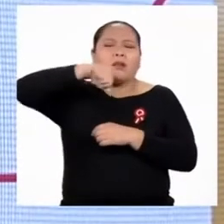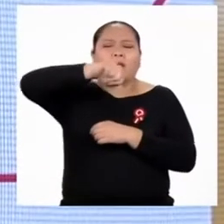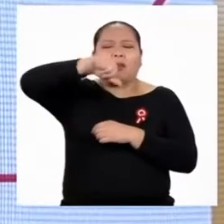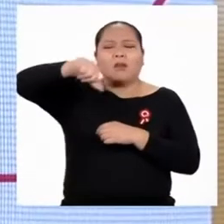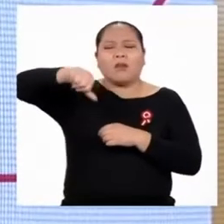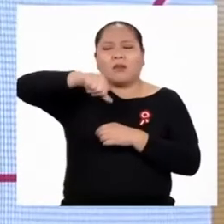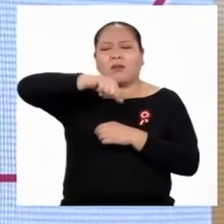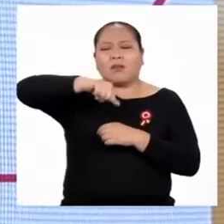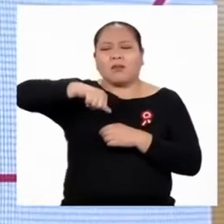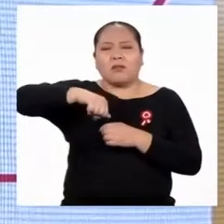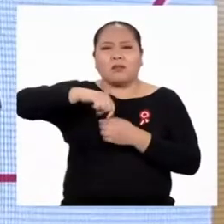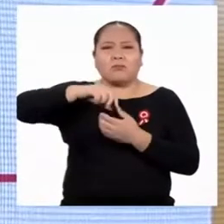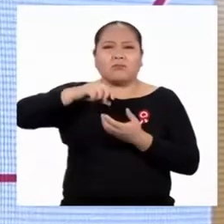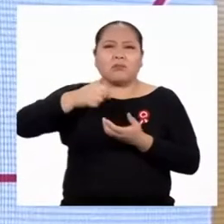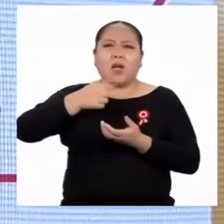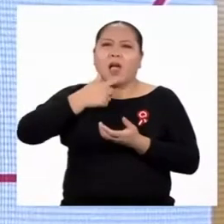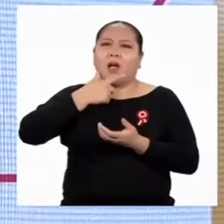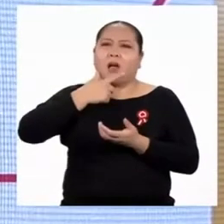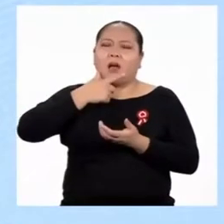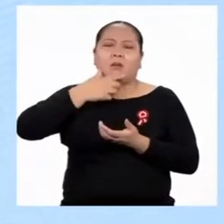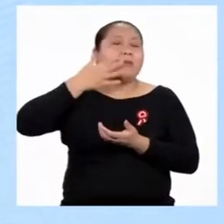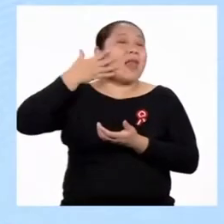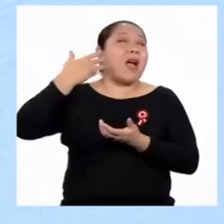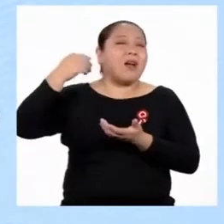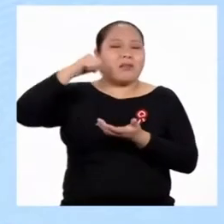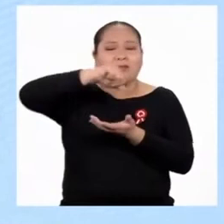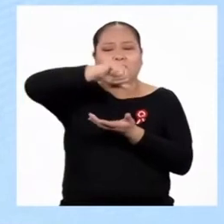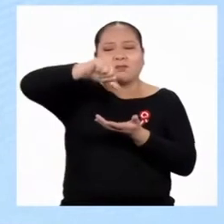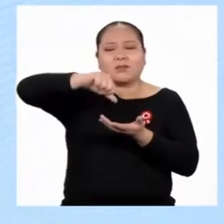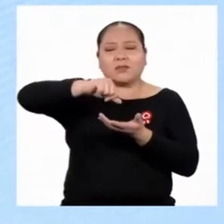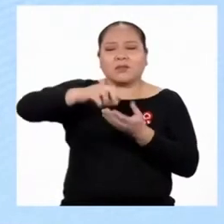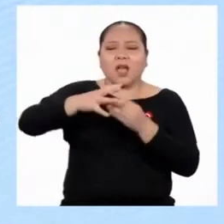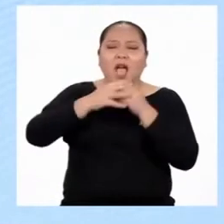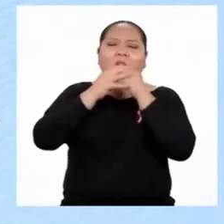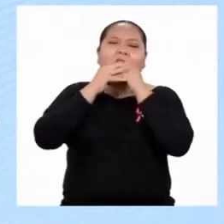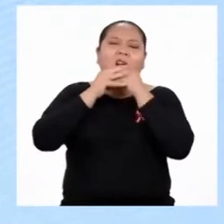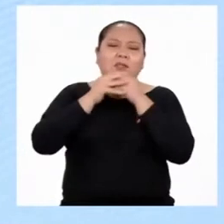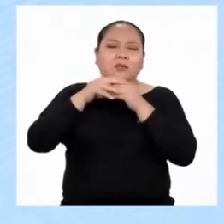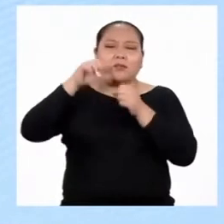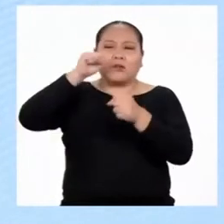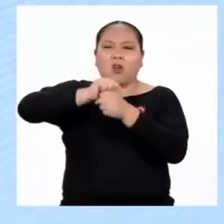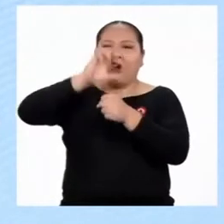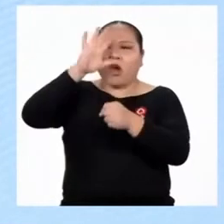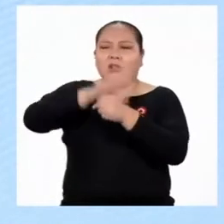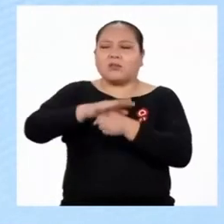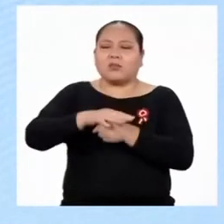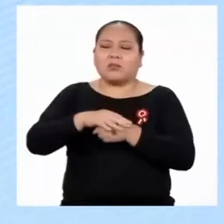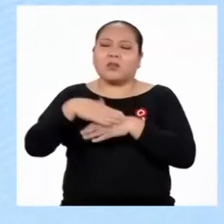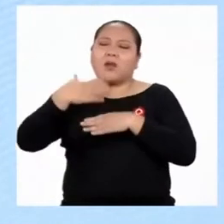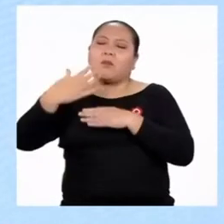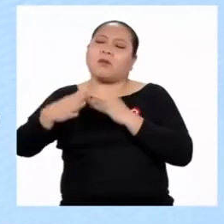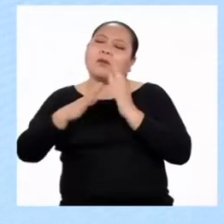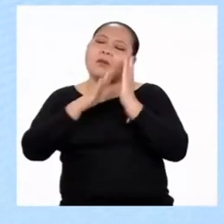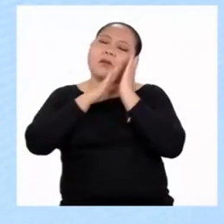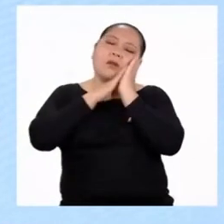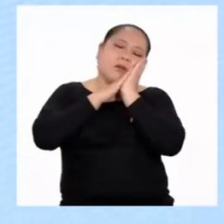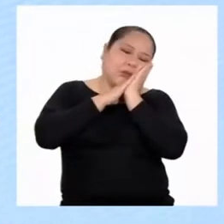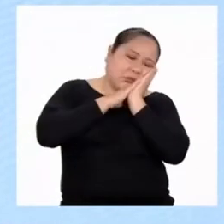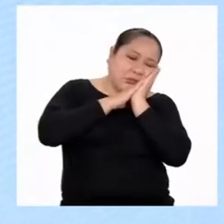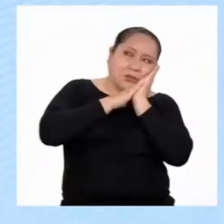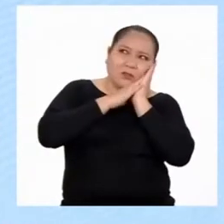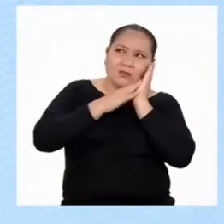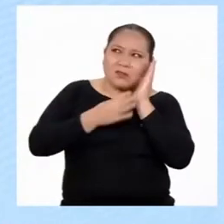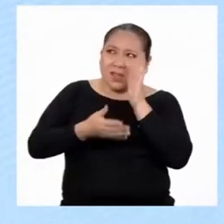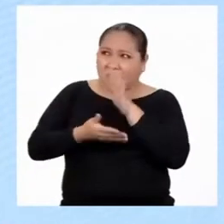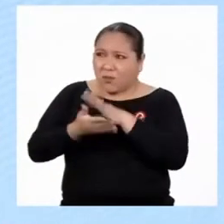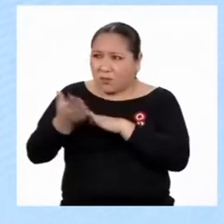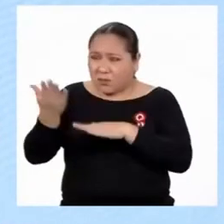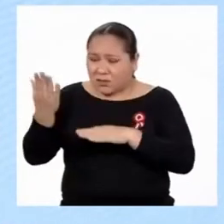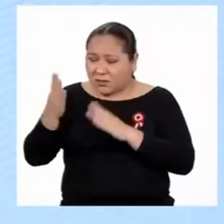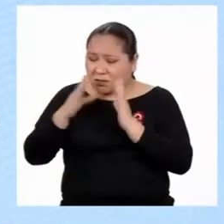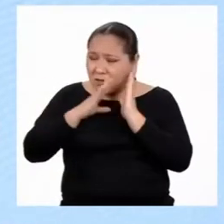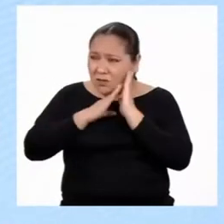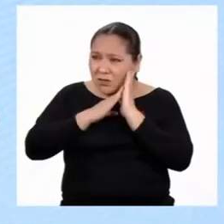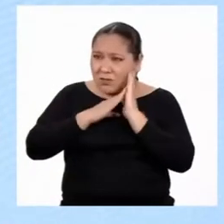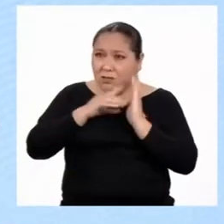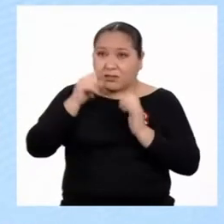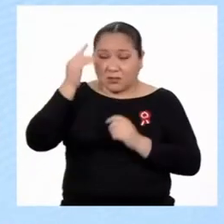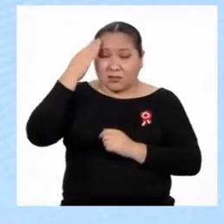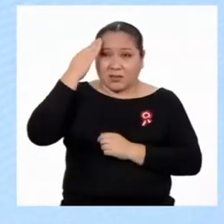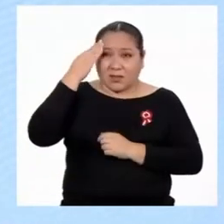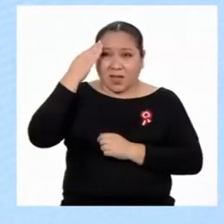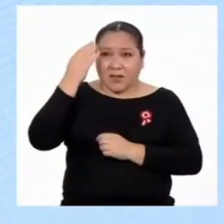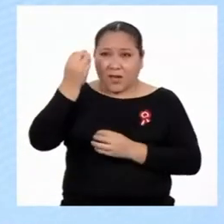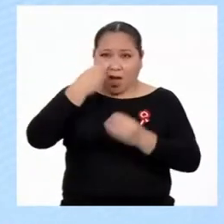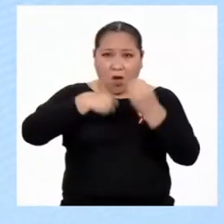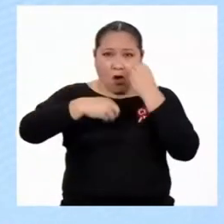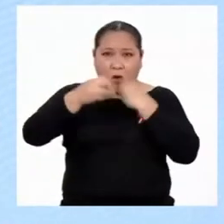gaseosa. Y de ahí a dormir. ¿De ahí te ibas a dormir? No te pases. Sí sabes que comer eso